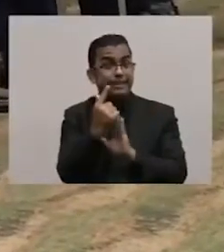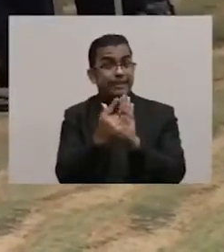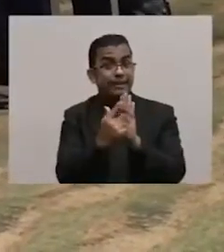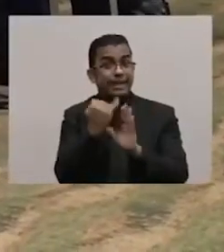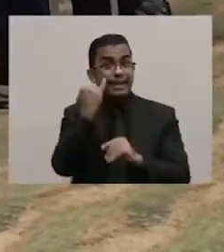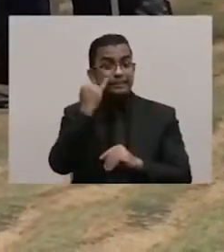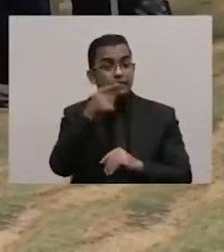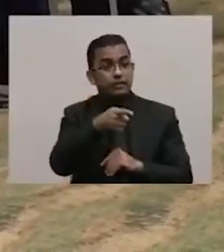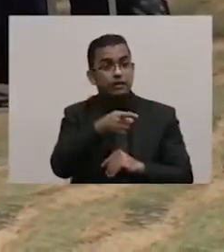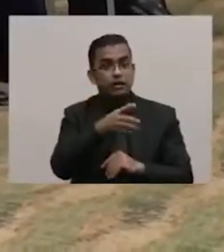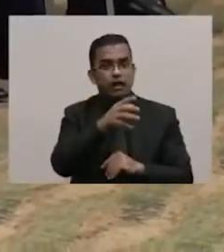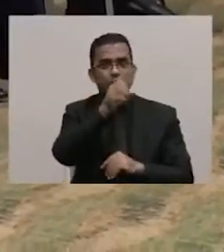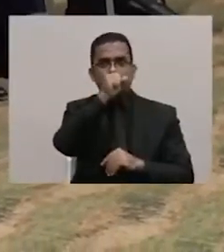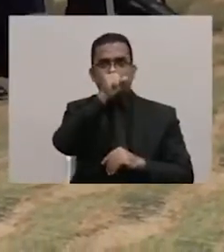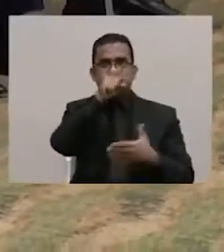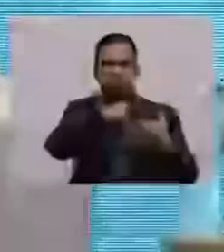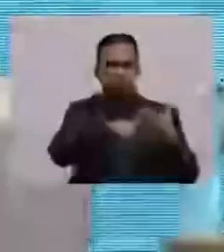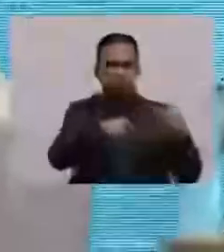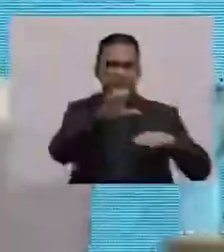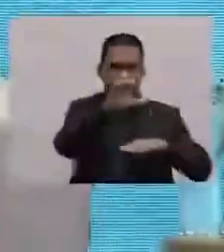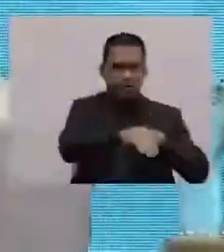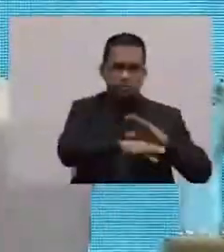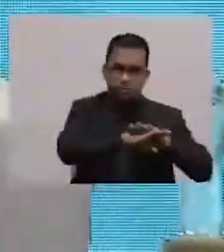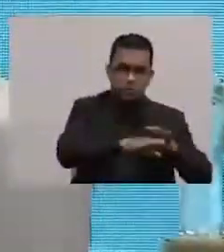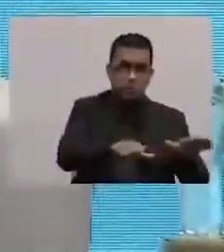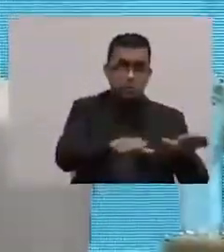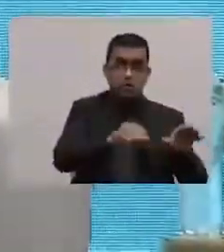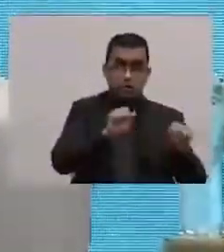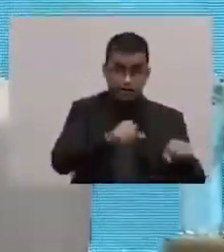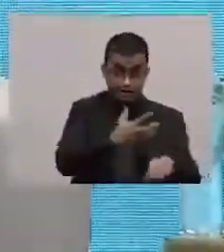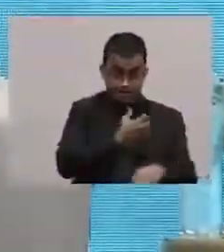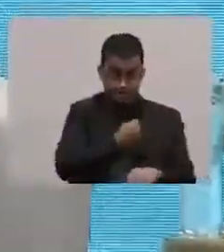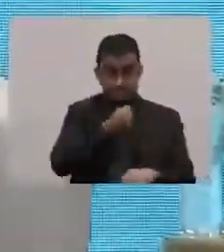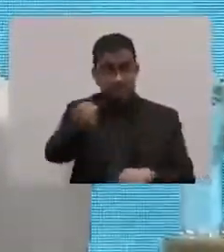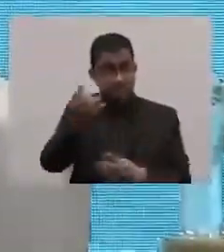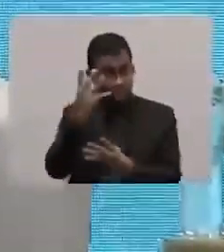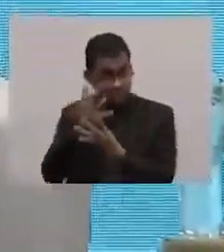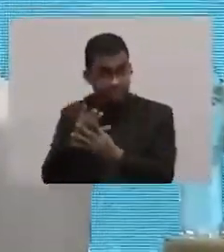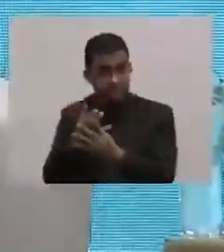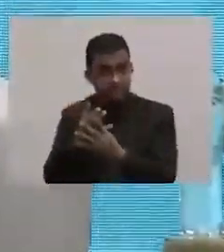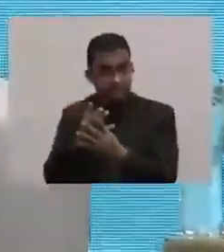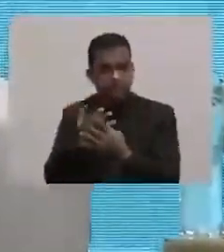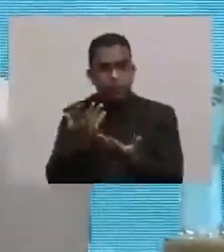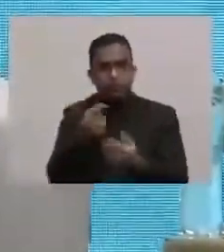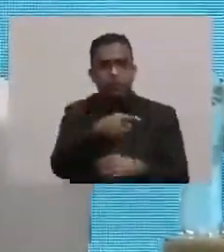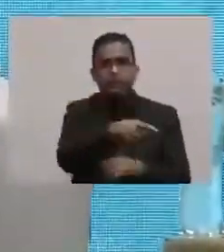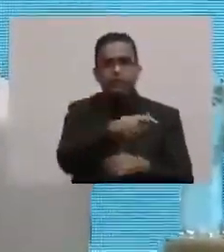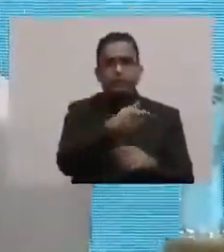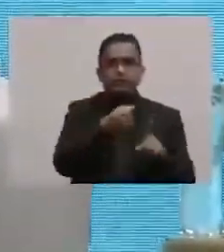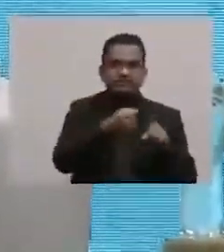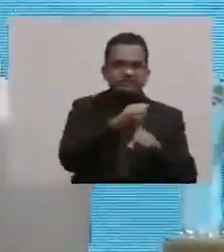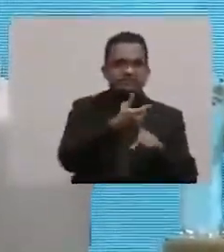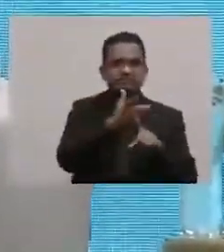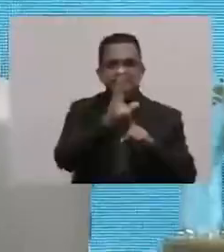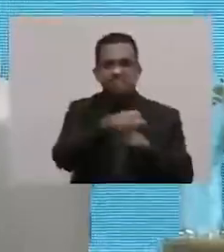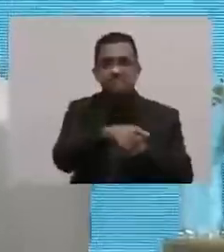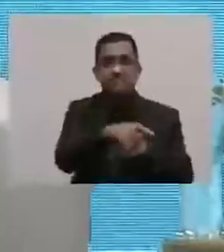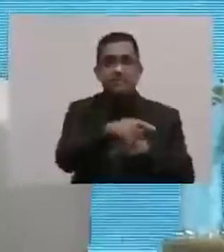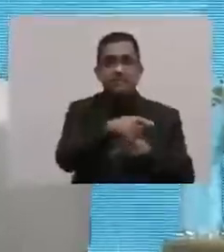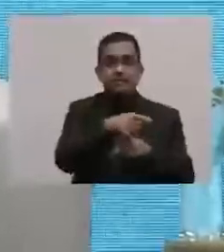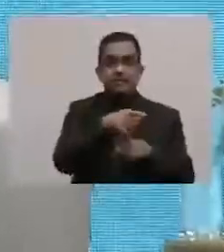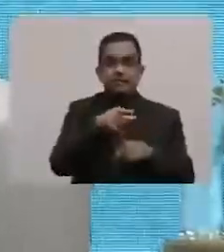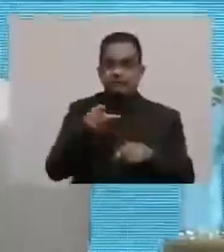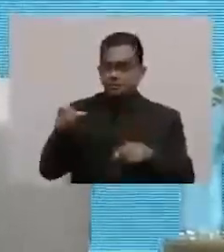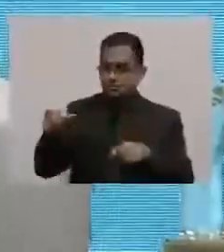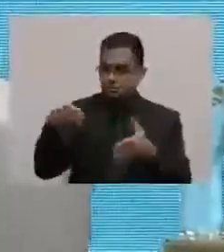delito de palabra y otros temas delicados como la corrupción y el genocidio, no la tienen castigadas